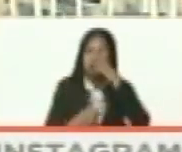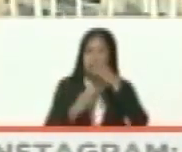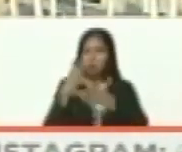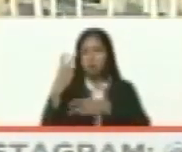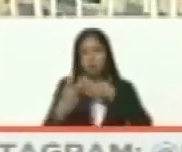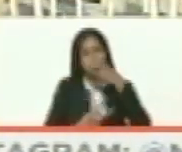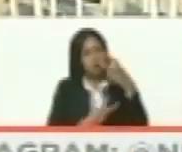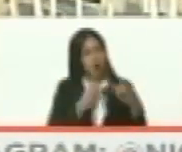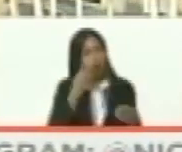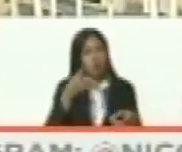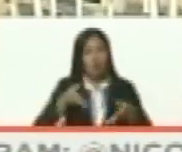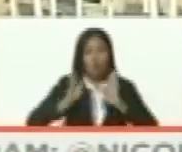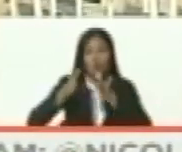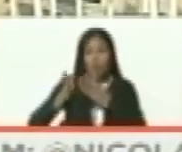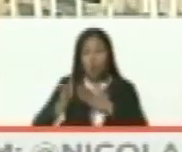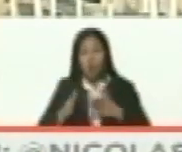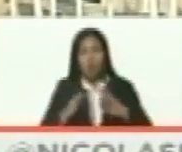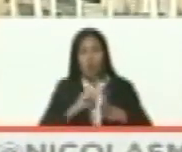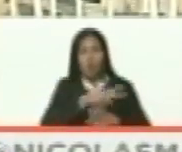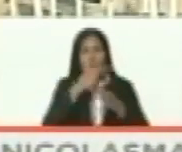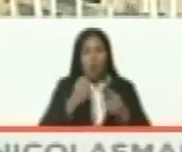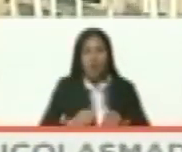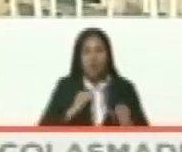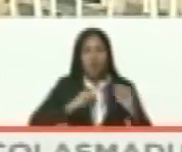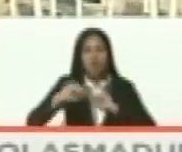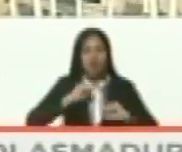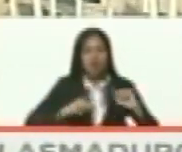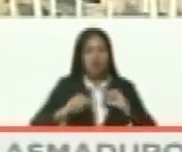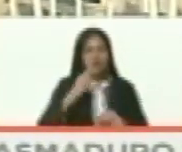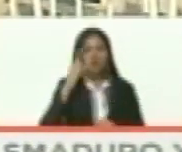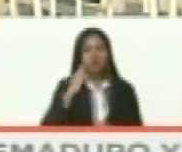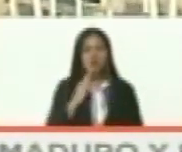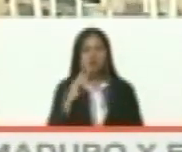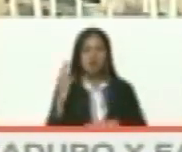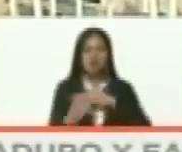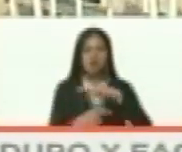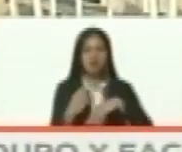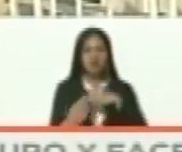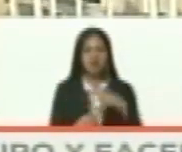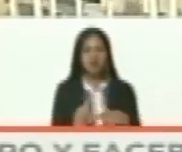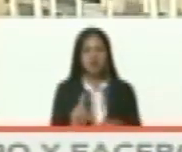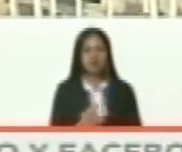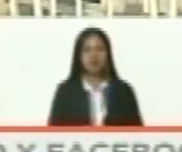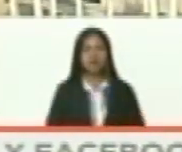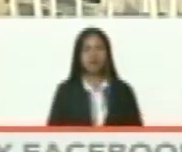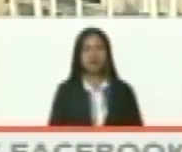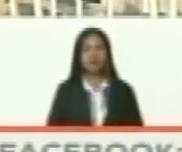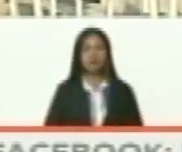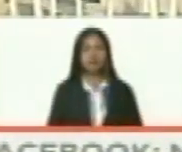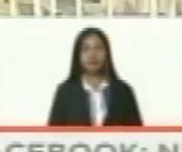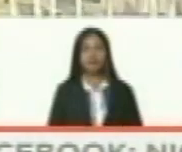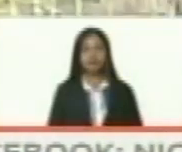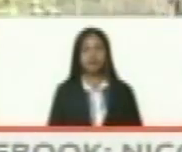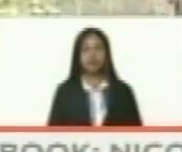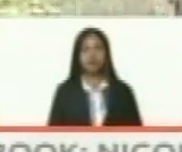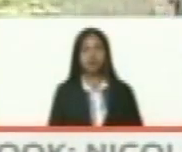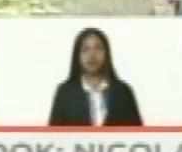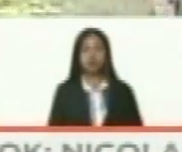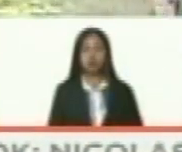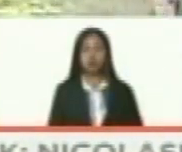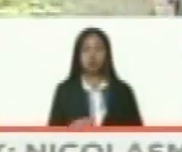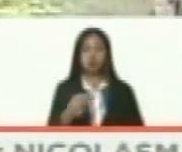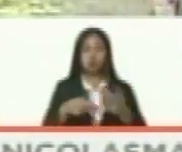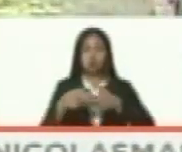aquí, construyendo el poderoso movimiento bolivariano revolucionario 200. Construyendo